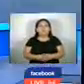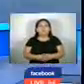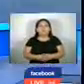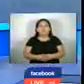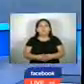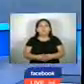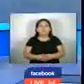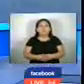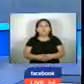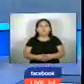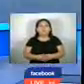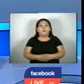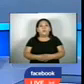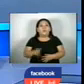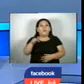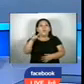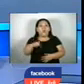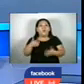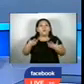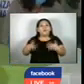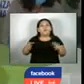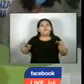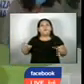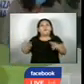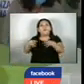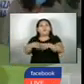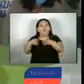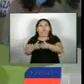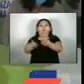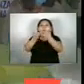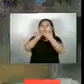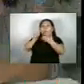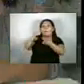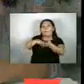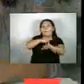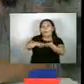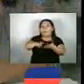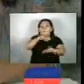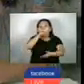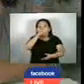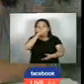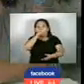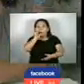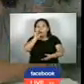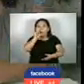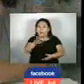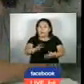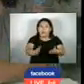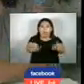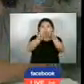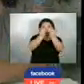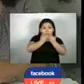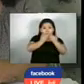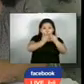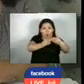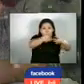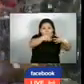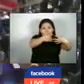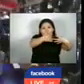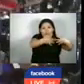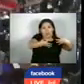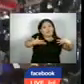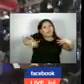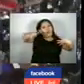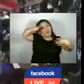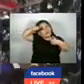la Alianza Nacional contra la Privatización del Agua sostiene que la Ley de Recursos Hídricos aprobada por